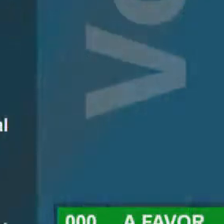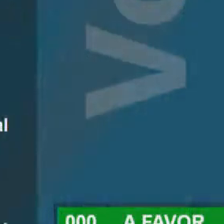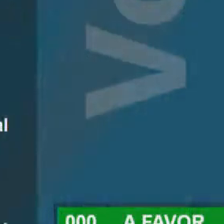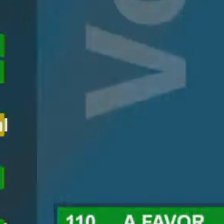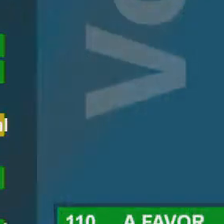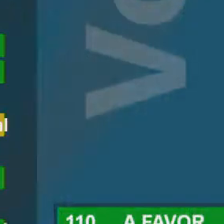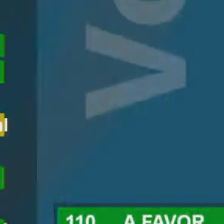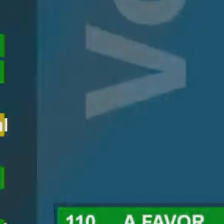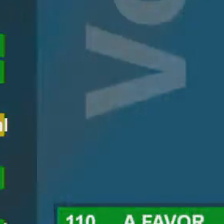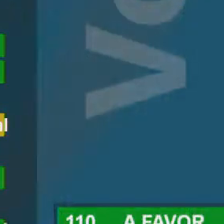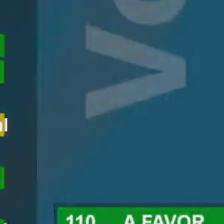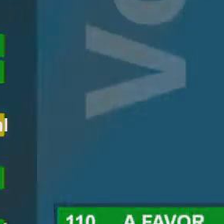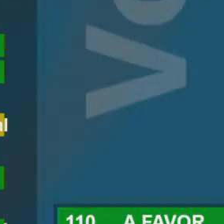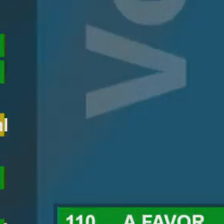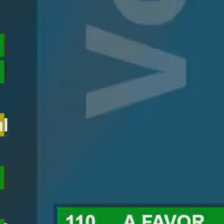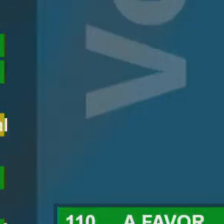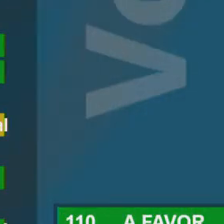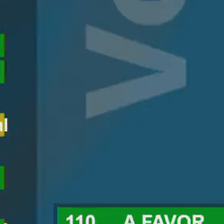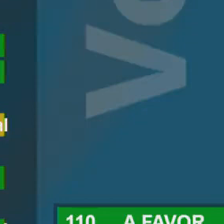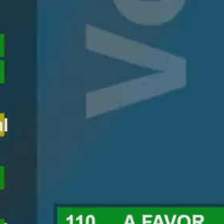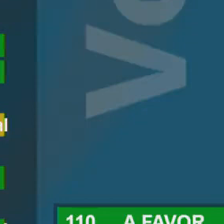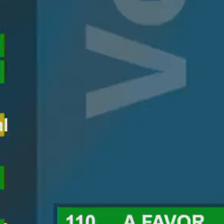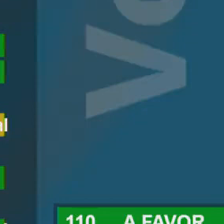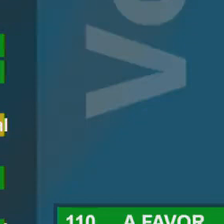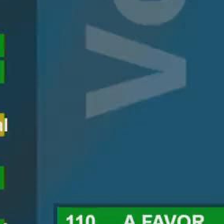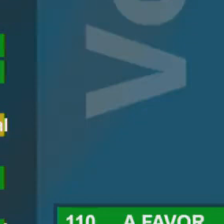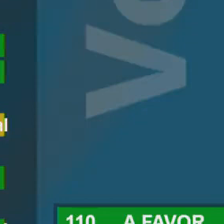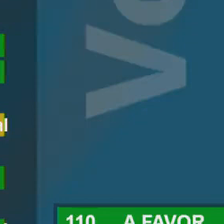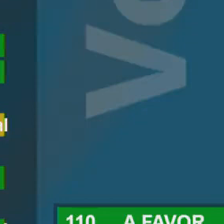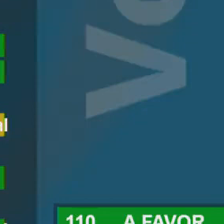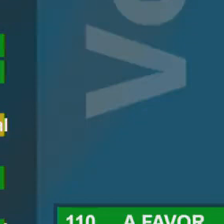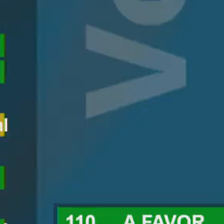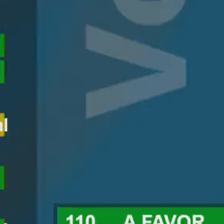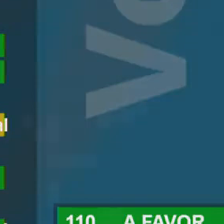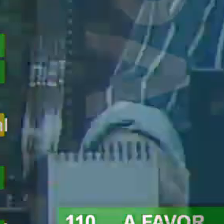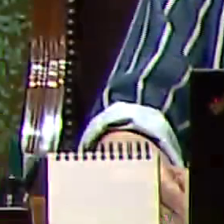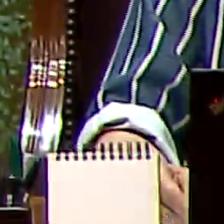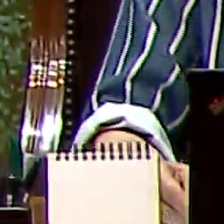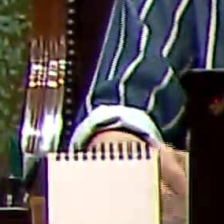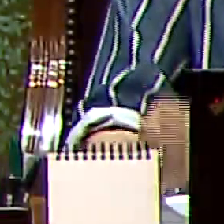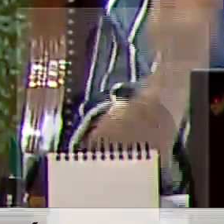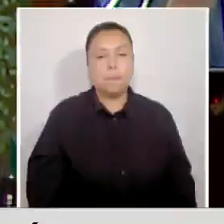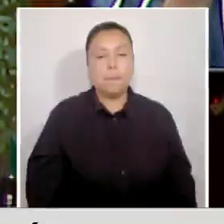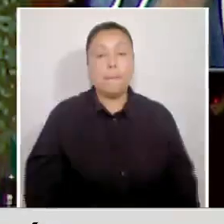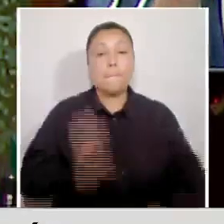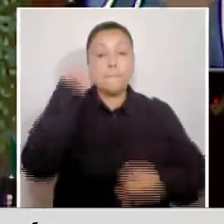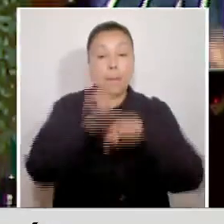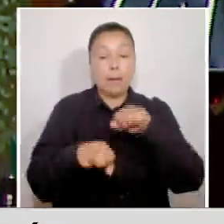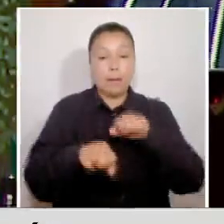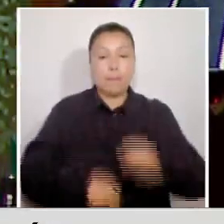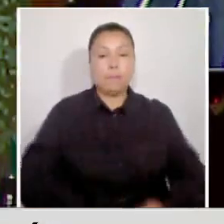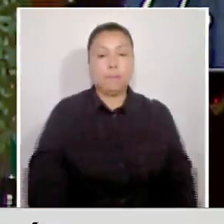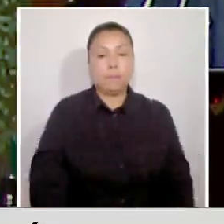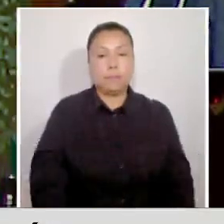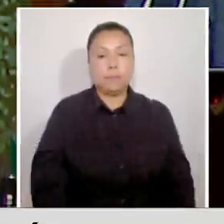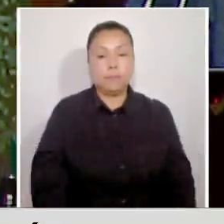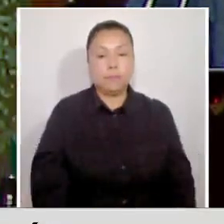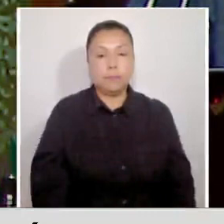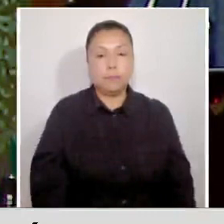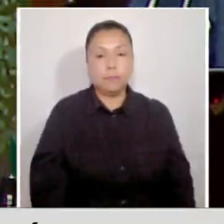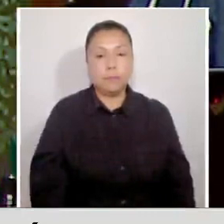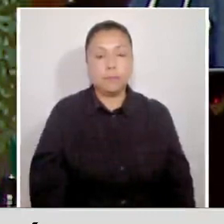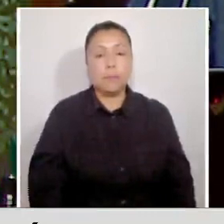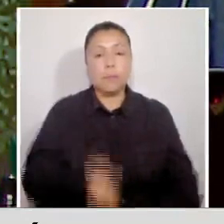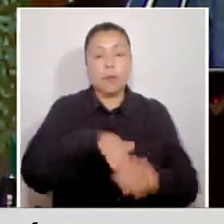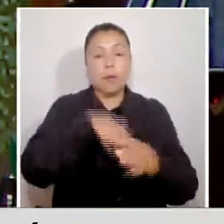votación por la afirmativa 110 votos 15 abstenciones aprobado en votación